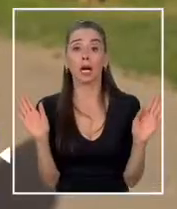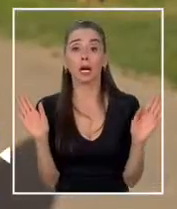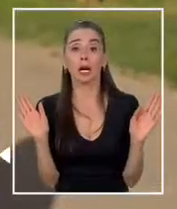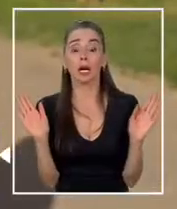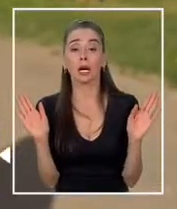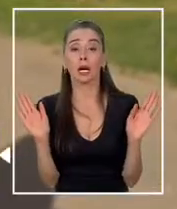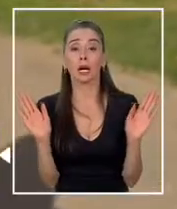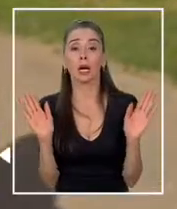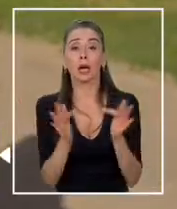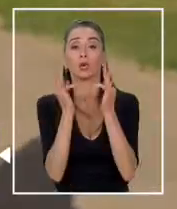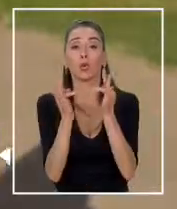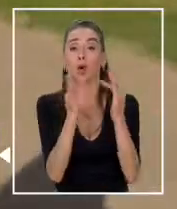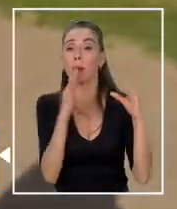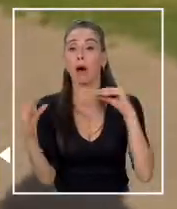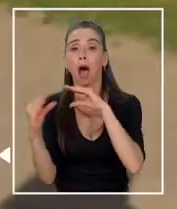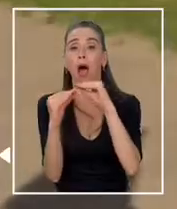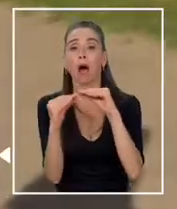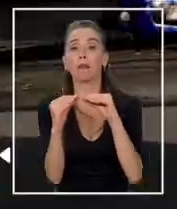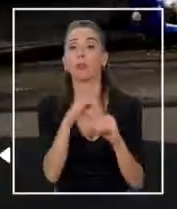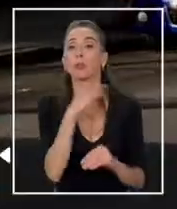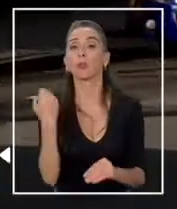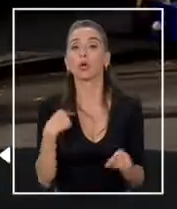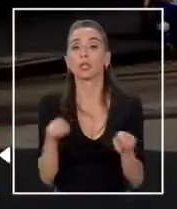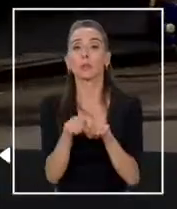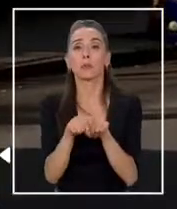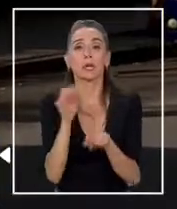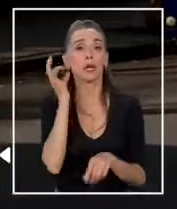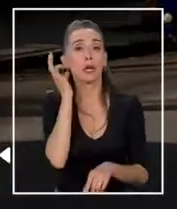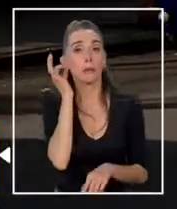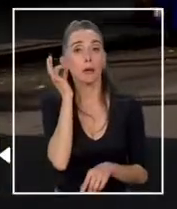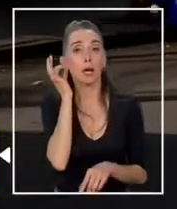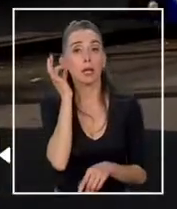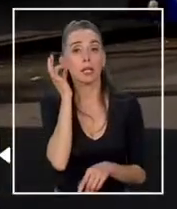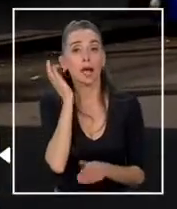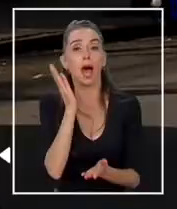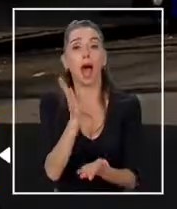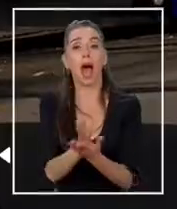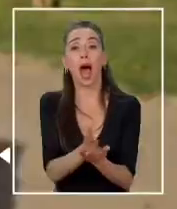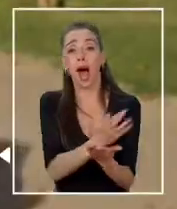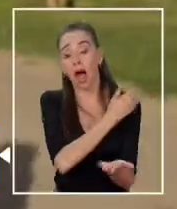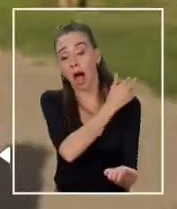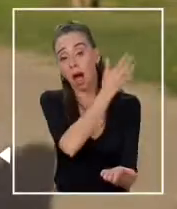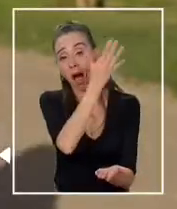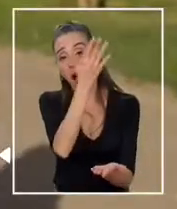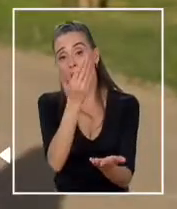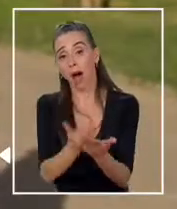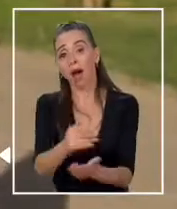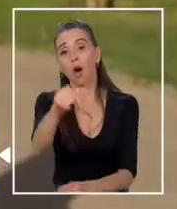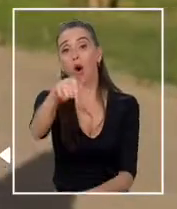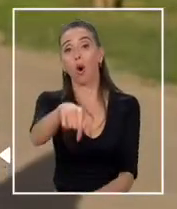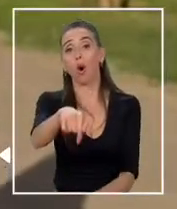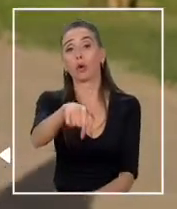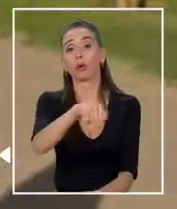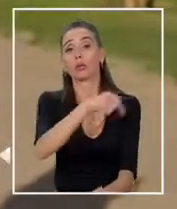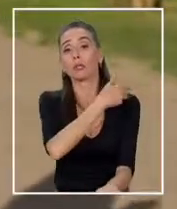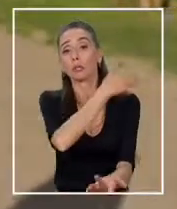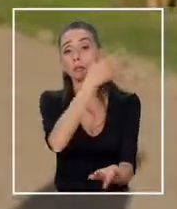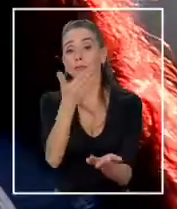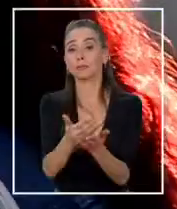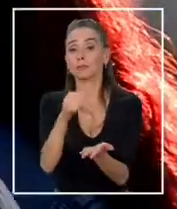se habló de la muerte de mi hermana. Hasta el día de hoy. Hasta el día de